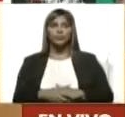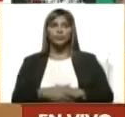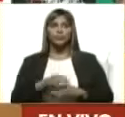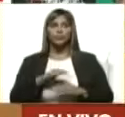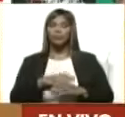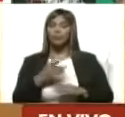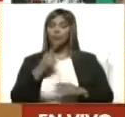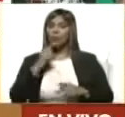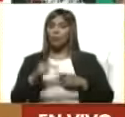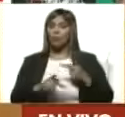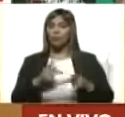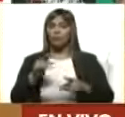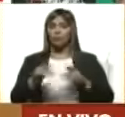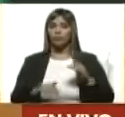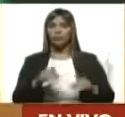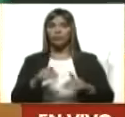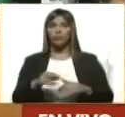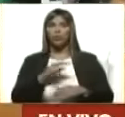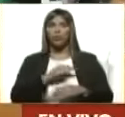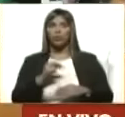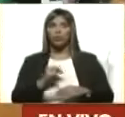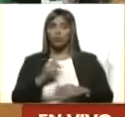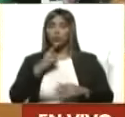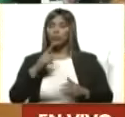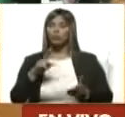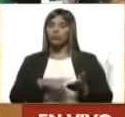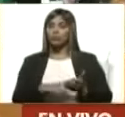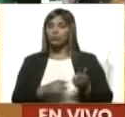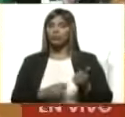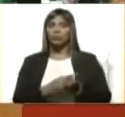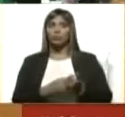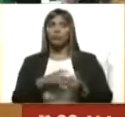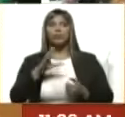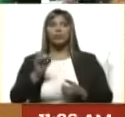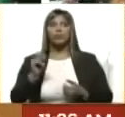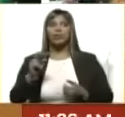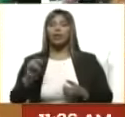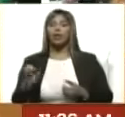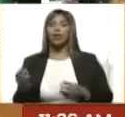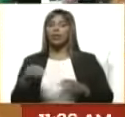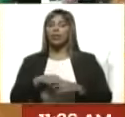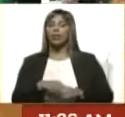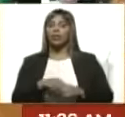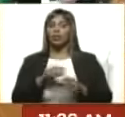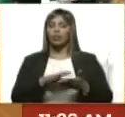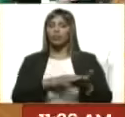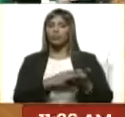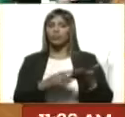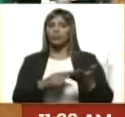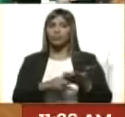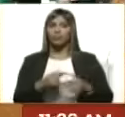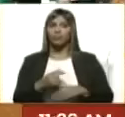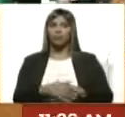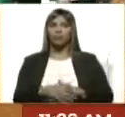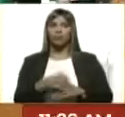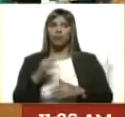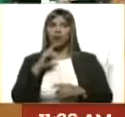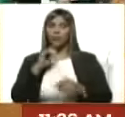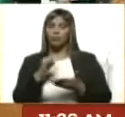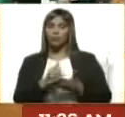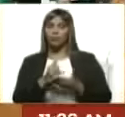qué? Porque es un proceso electoral que nosotros avalamos. Y el CNE, dentro del cronograma, hay un